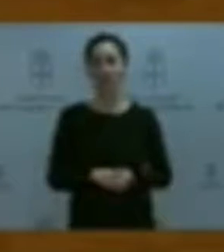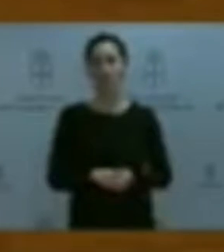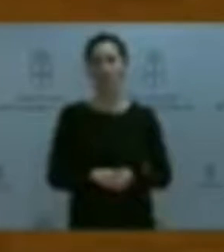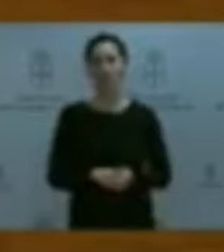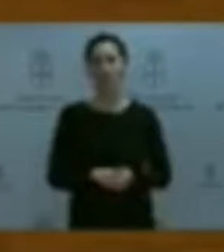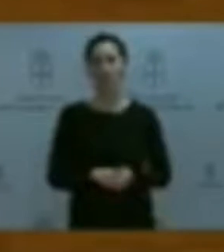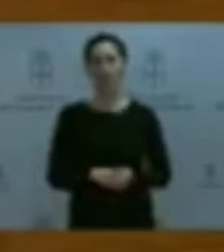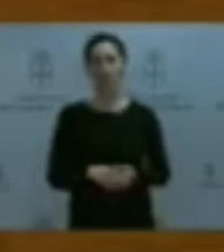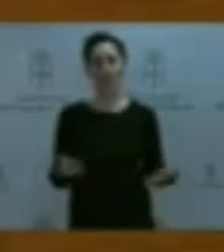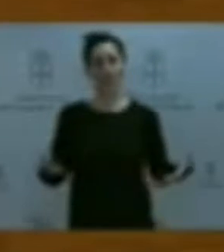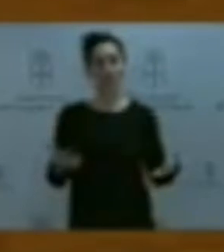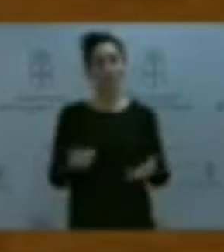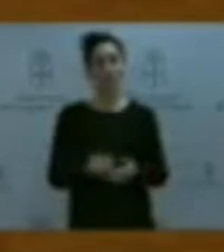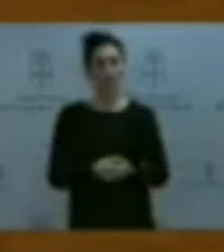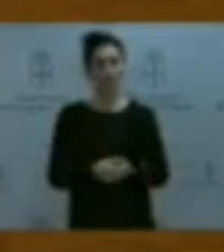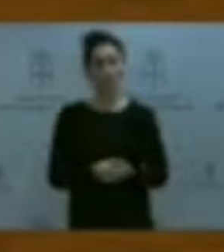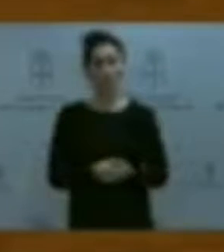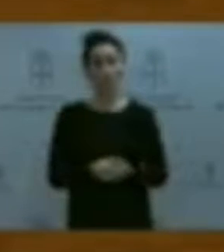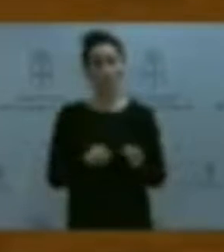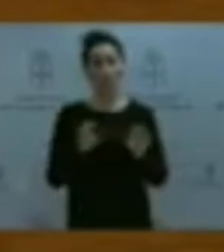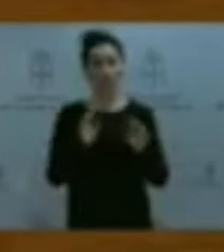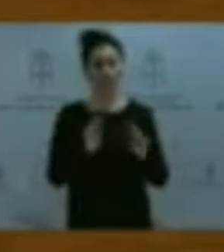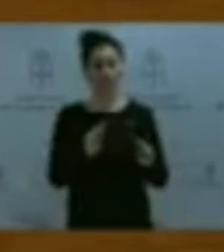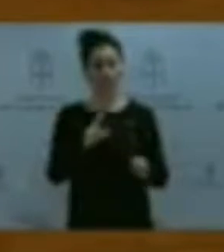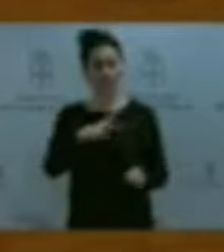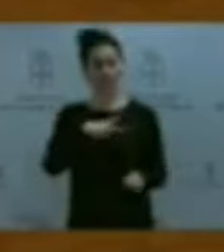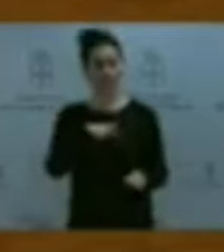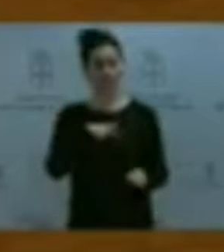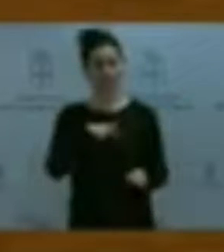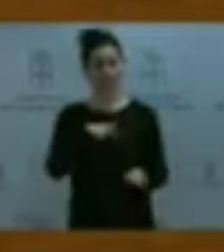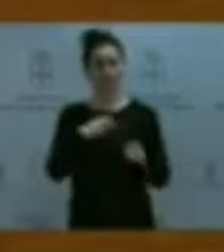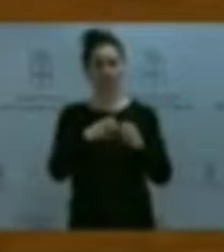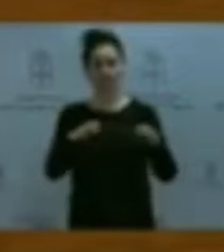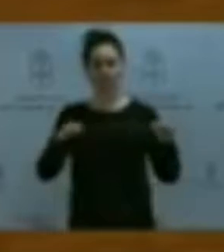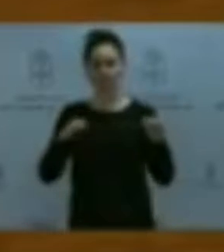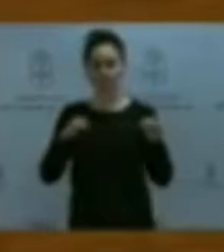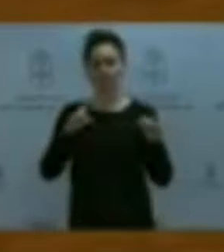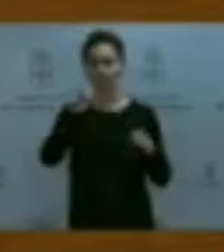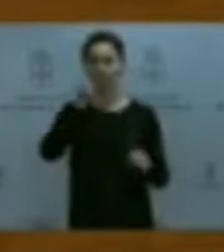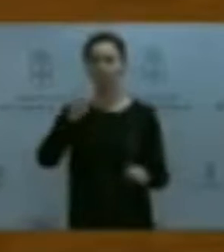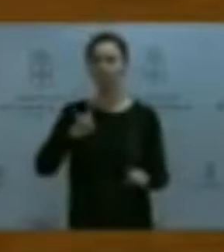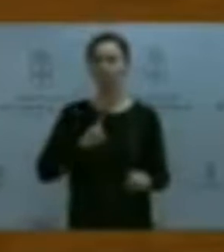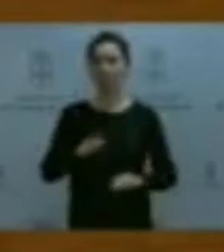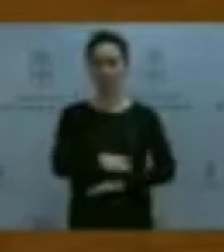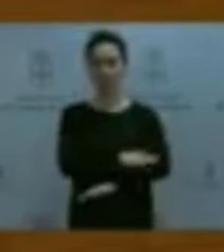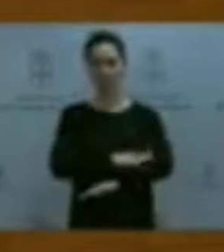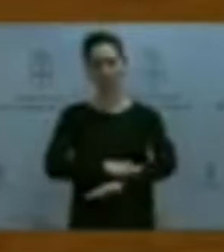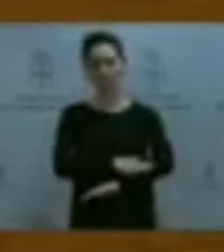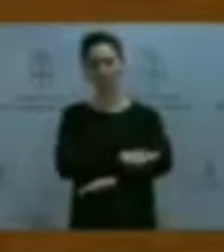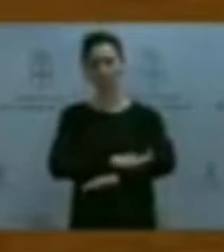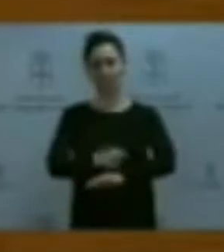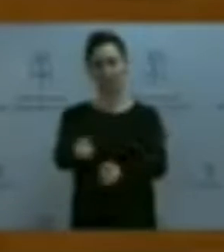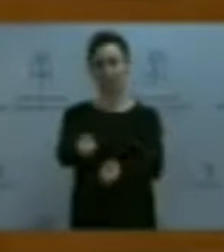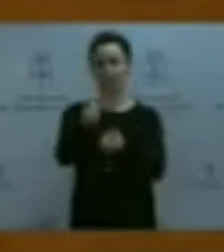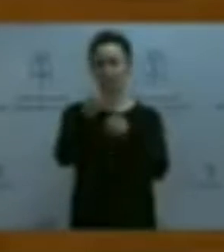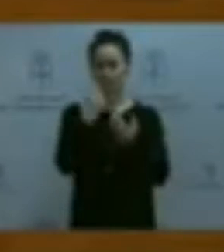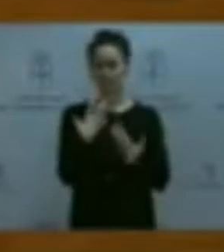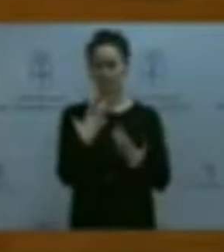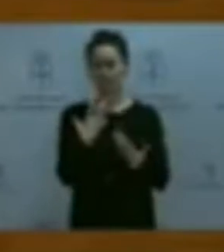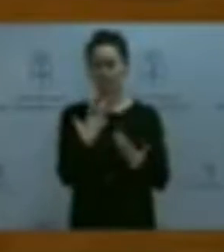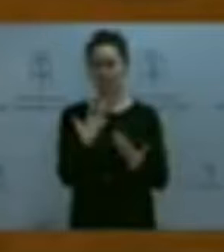Cámara que había llamado el Gobierno y se nos informa de que no comparecerá el consejero de Sanidad, sino que